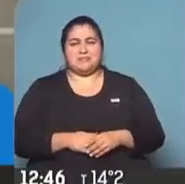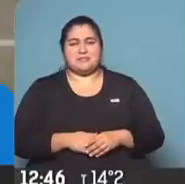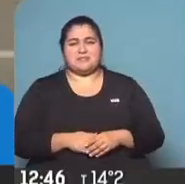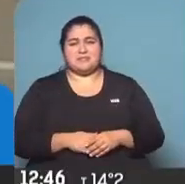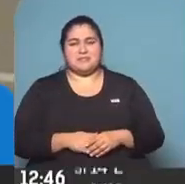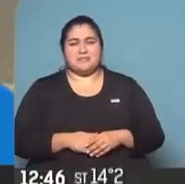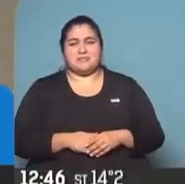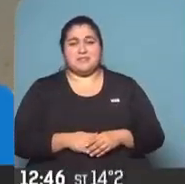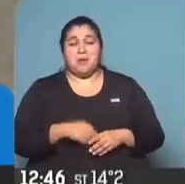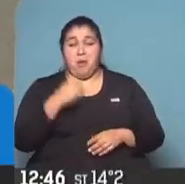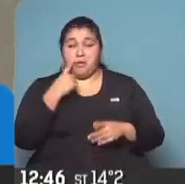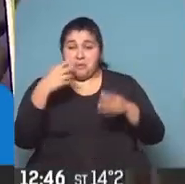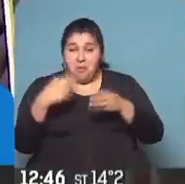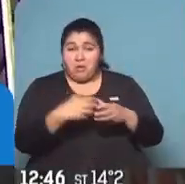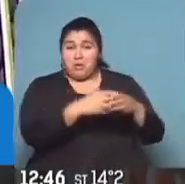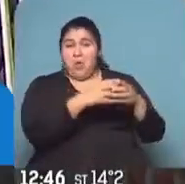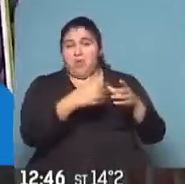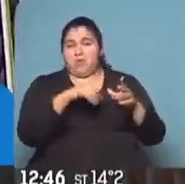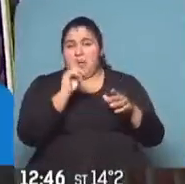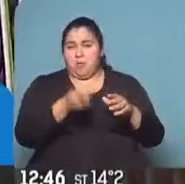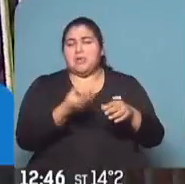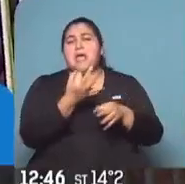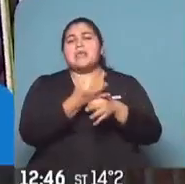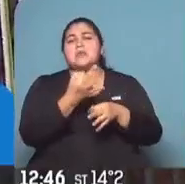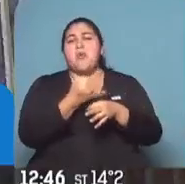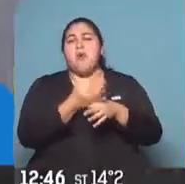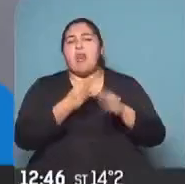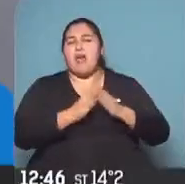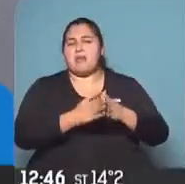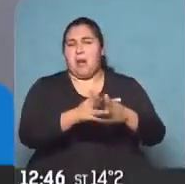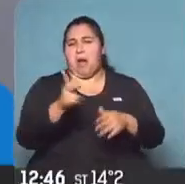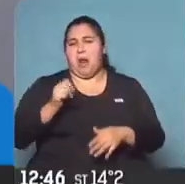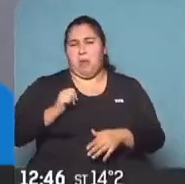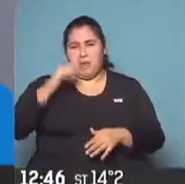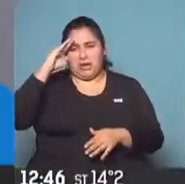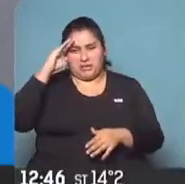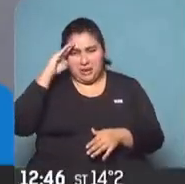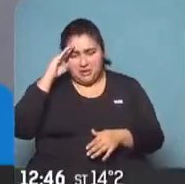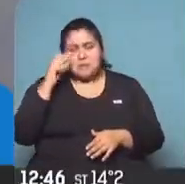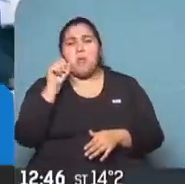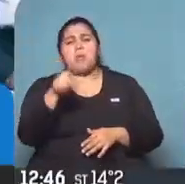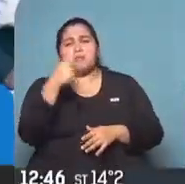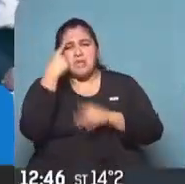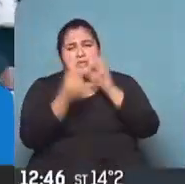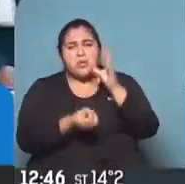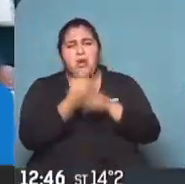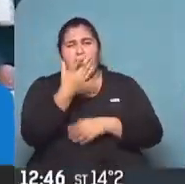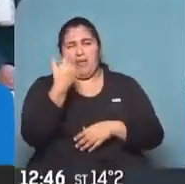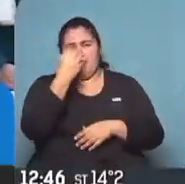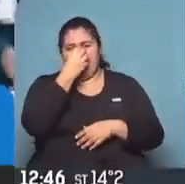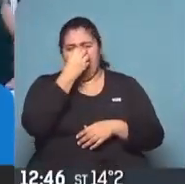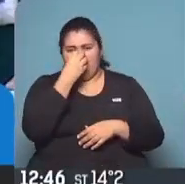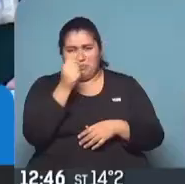disfrutando cristal marco oficial la escuela naval militar en esta escuela creada por domingo faustino sarmiento